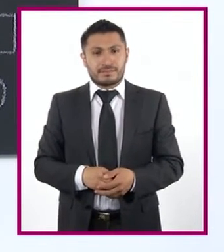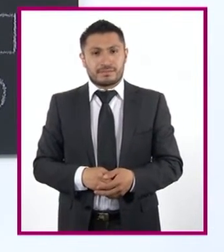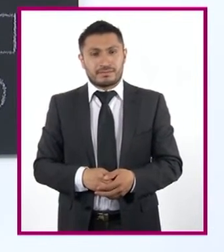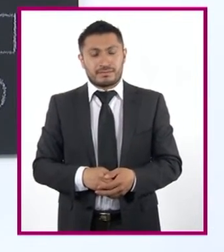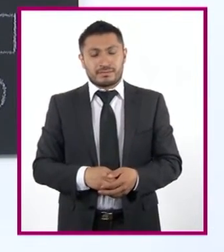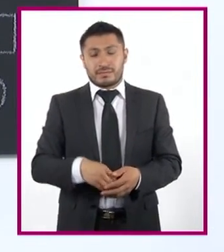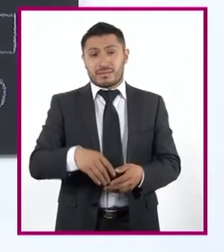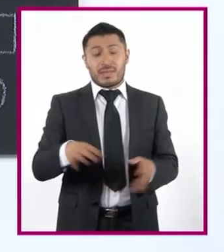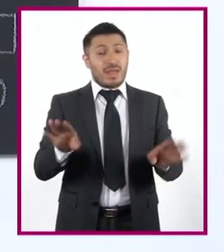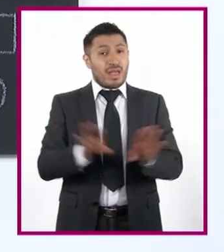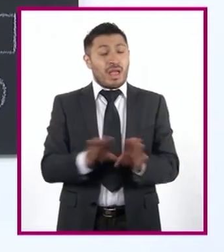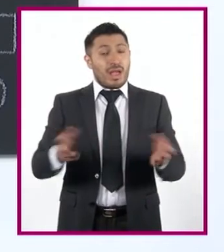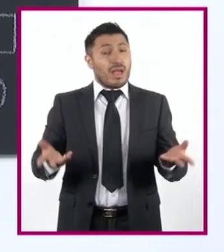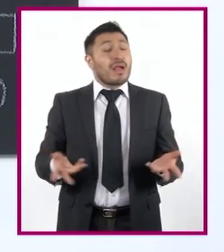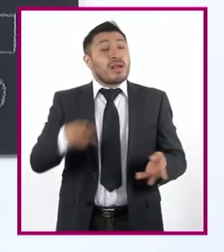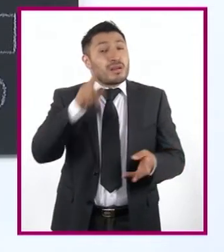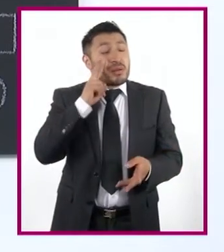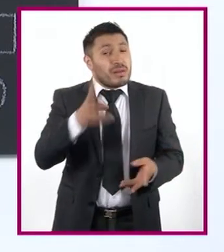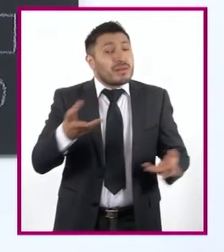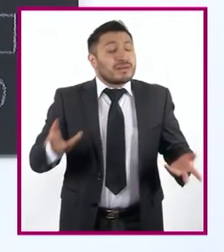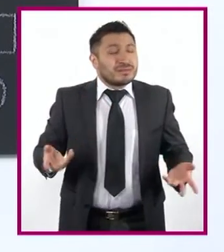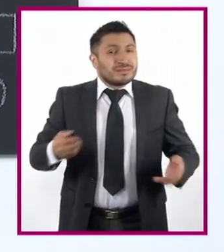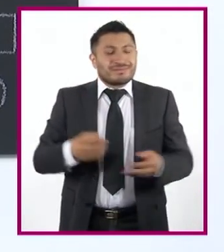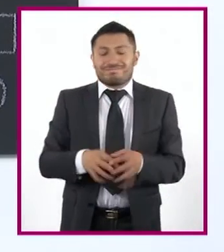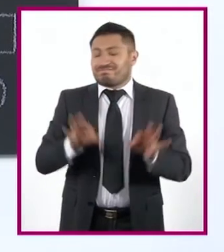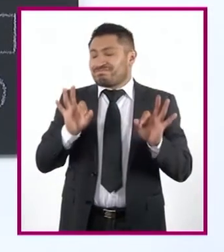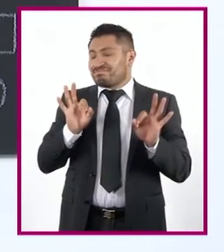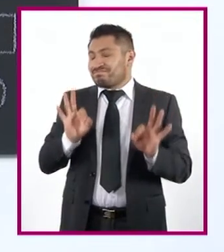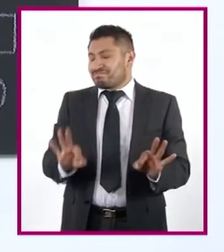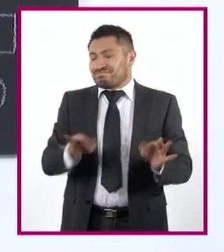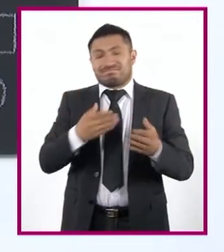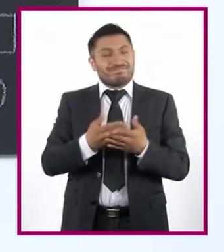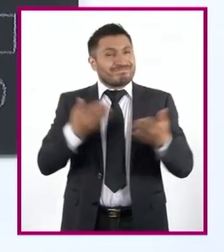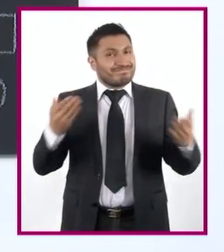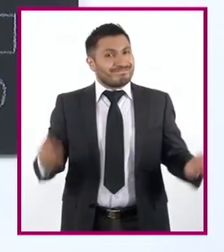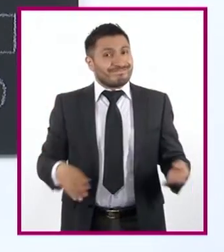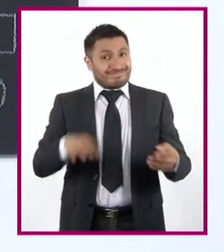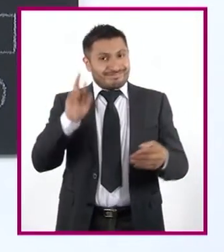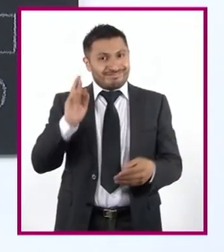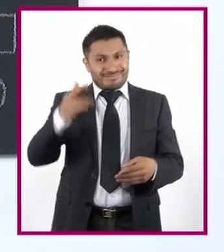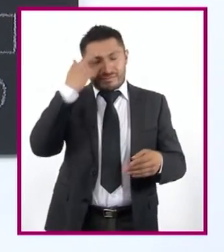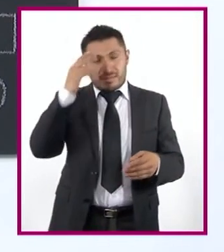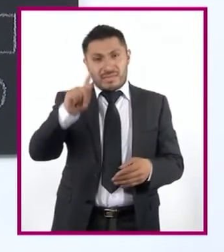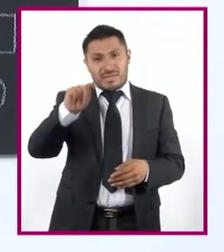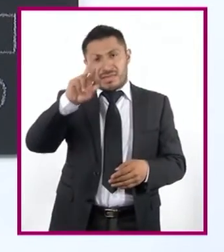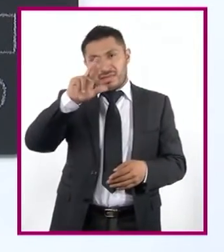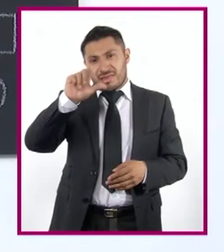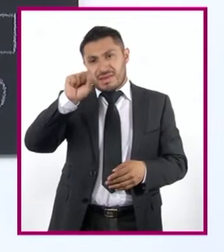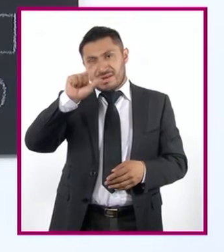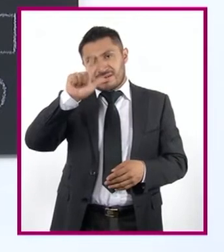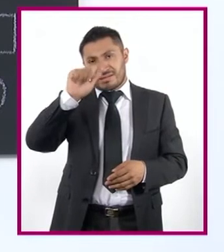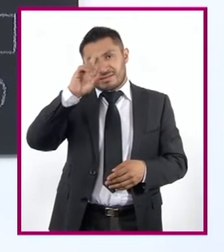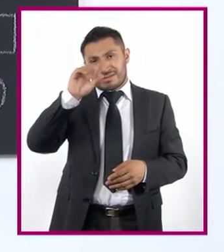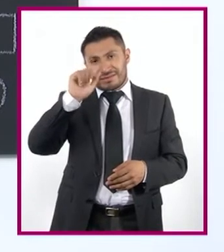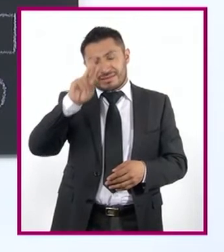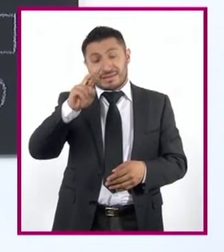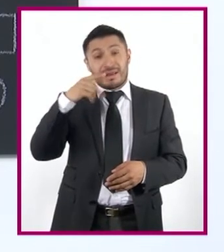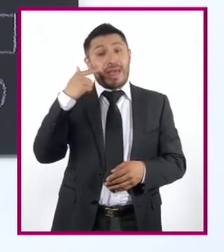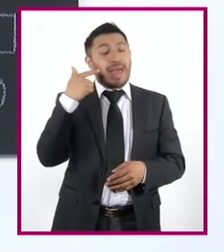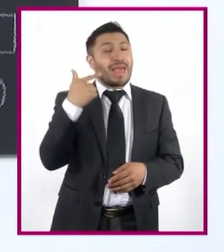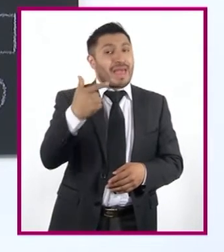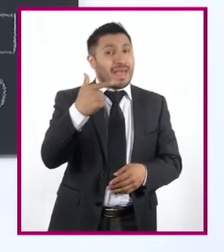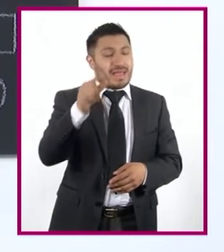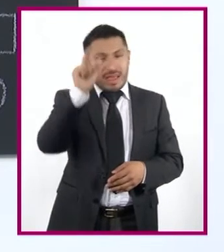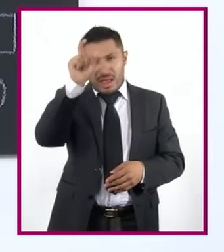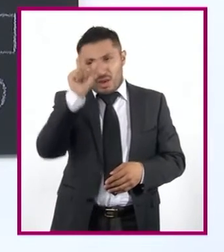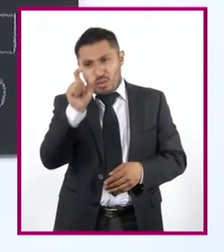¿Cómo vamos hasta aquí? Excelente. Ahora vamos a trasladar al segundo polígono 7 lugares